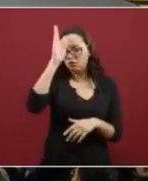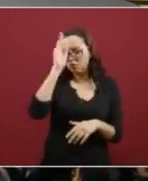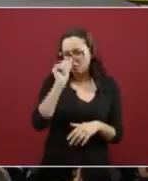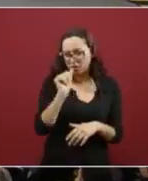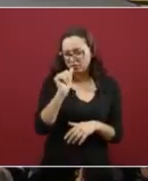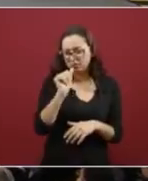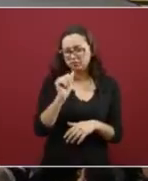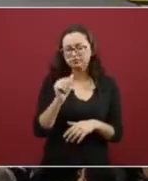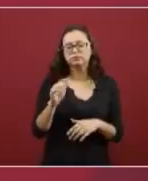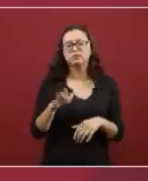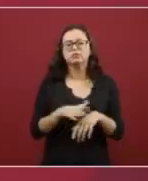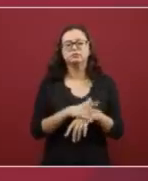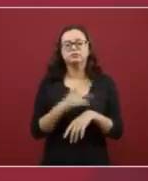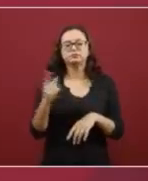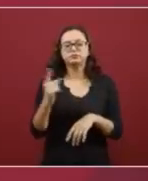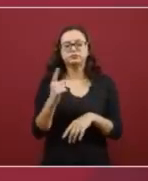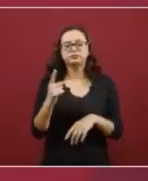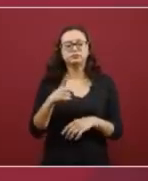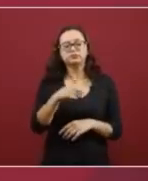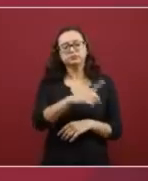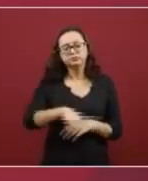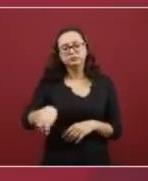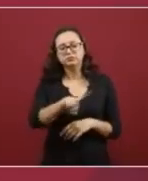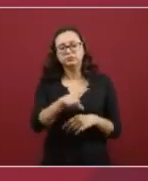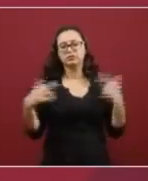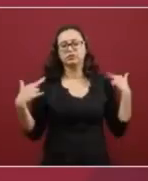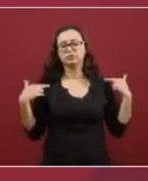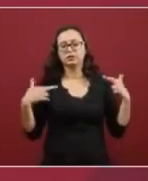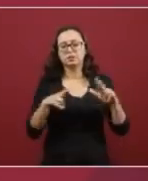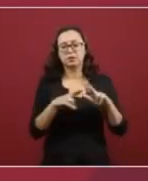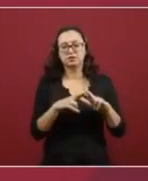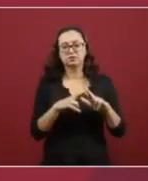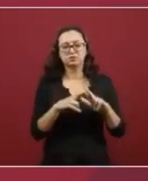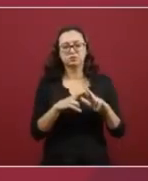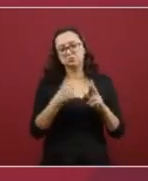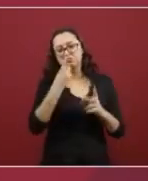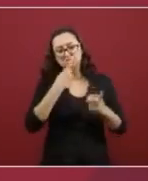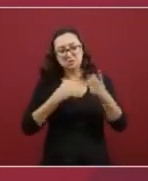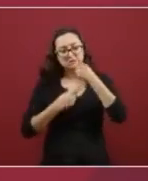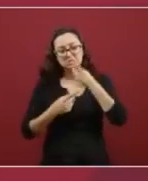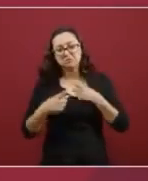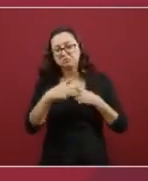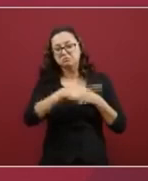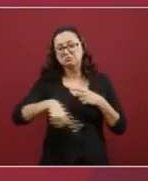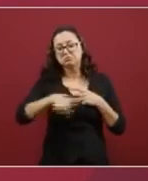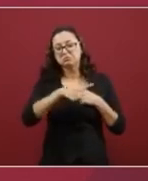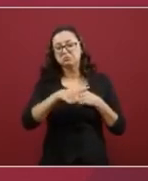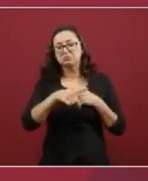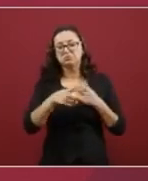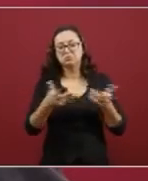según me informaron, ellos van a hacer una consulta con